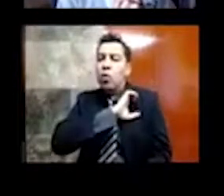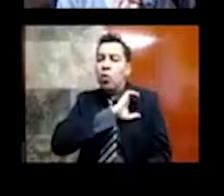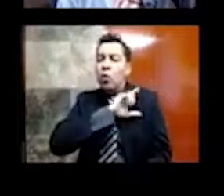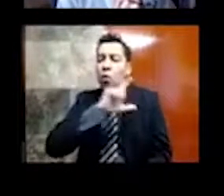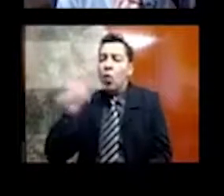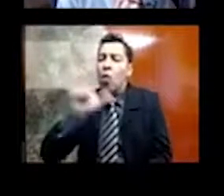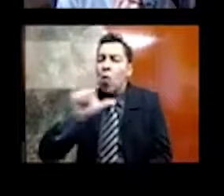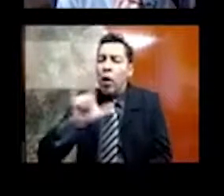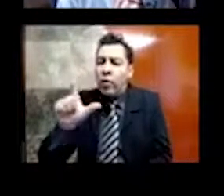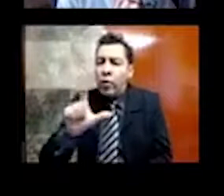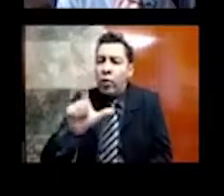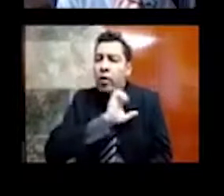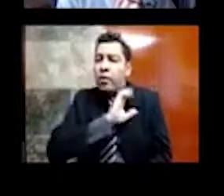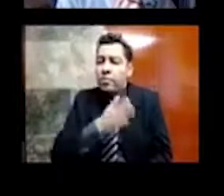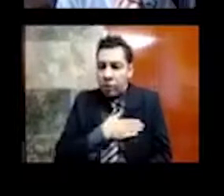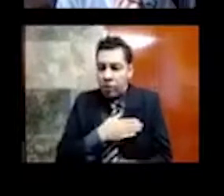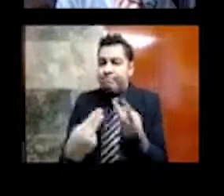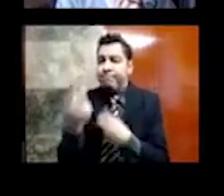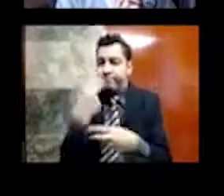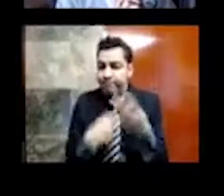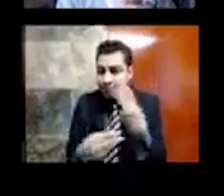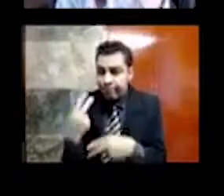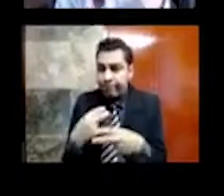está dominada por los tlaxcaltecas, ¿no?